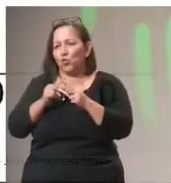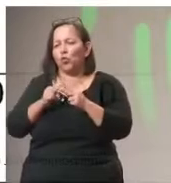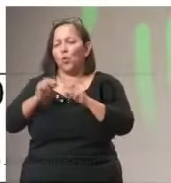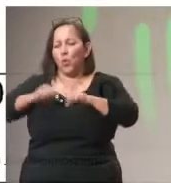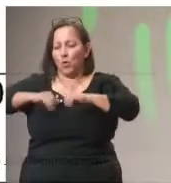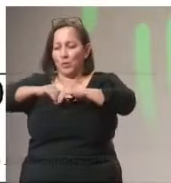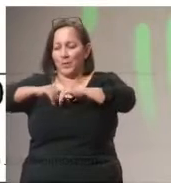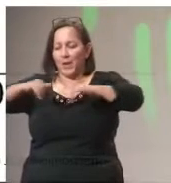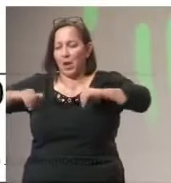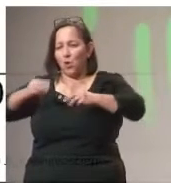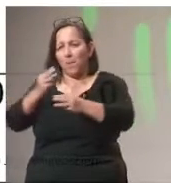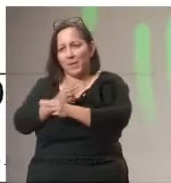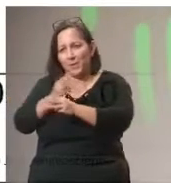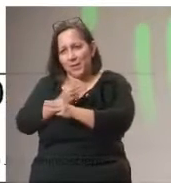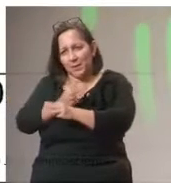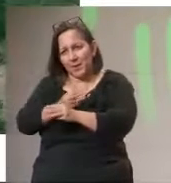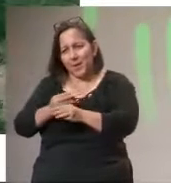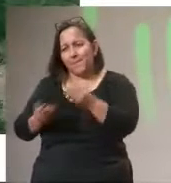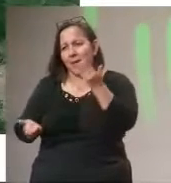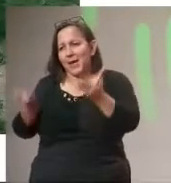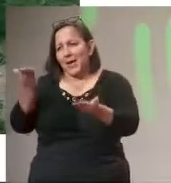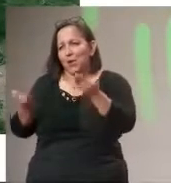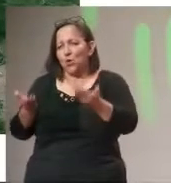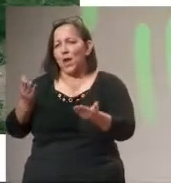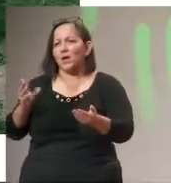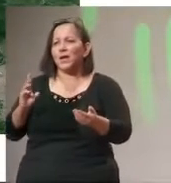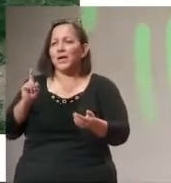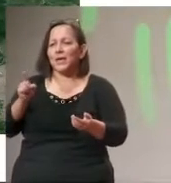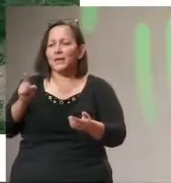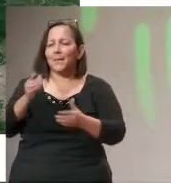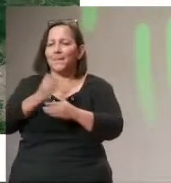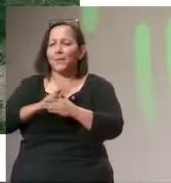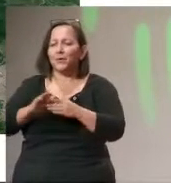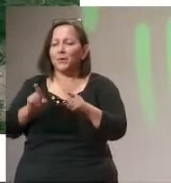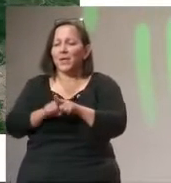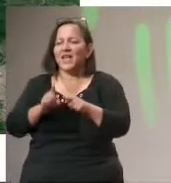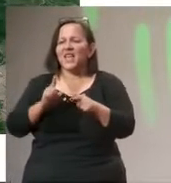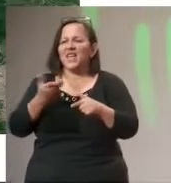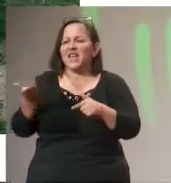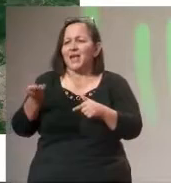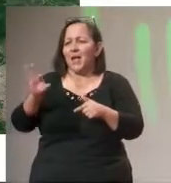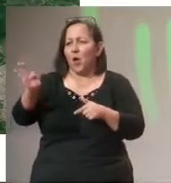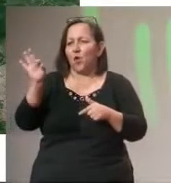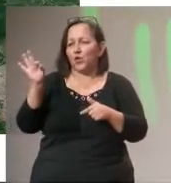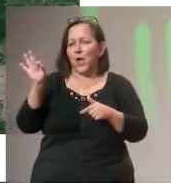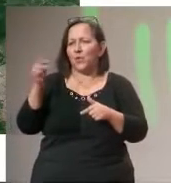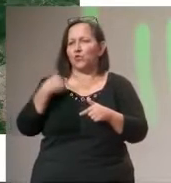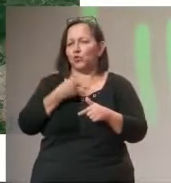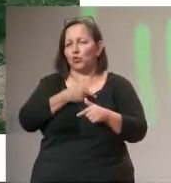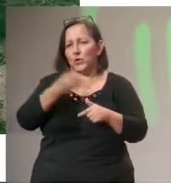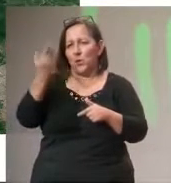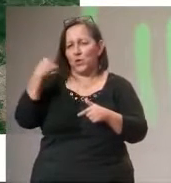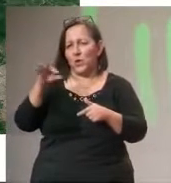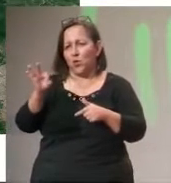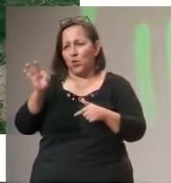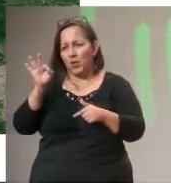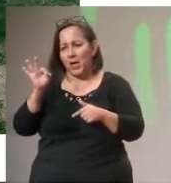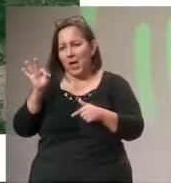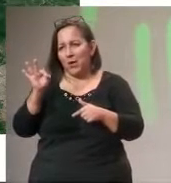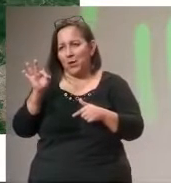separarlo matemáticamente para calcular esa proporción. Entonces, ¿qué es lo que hemos encontrado? Hemos encontrado